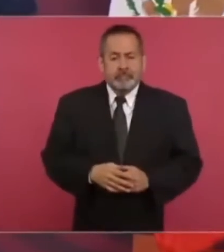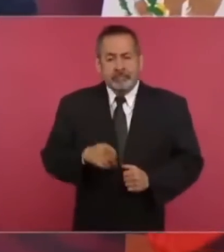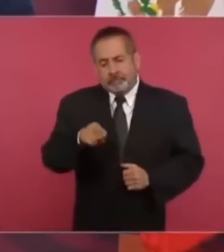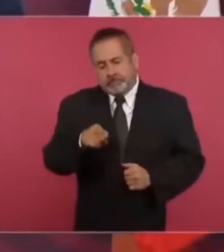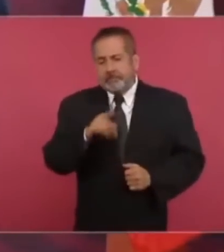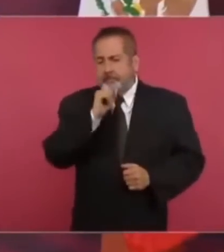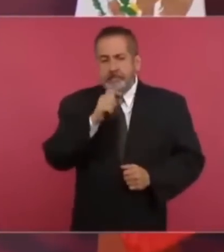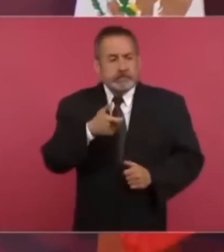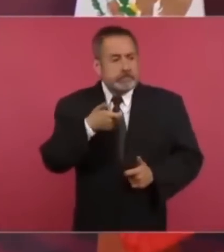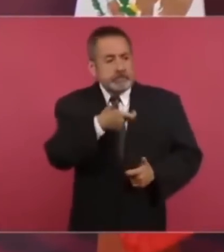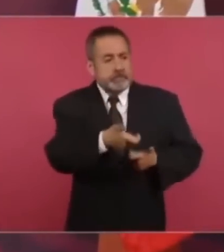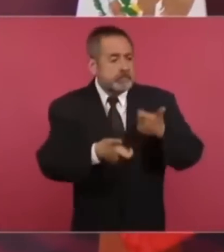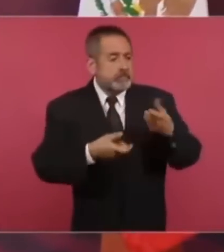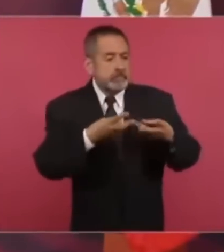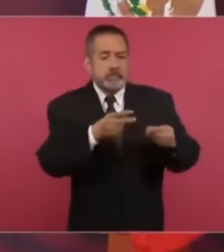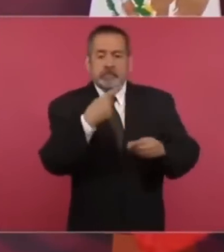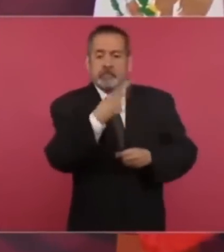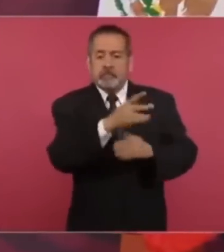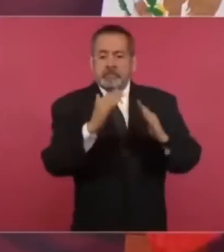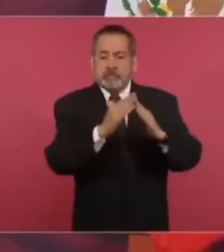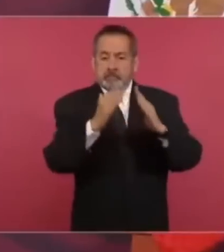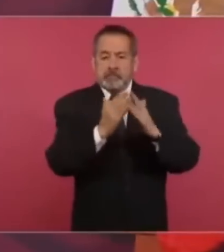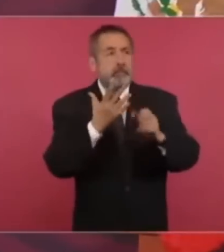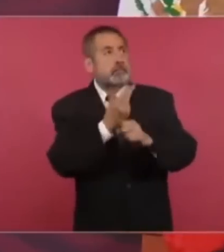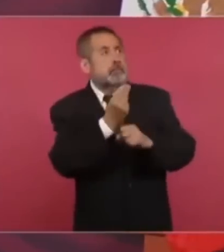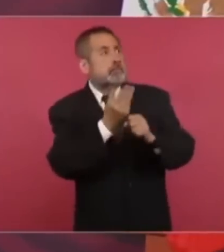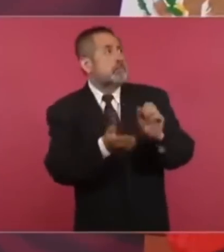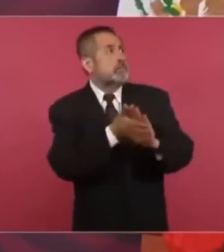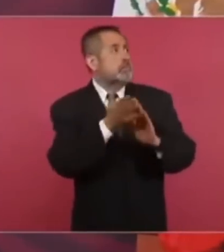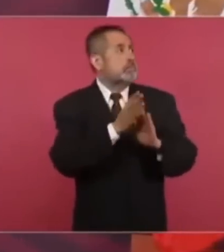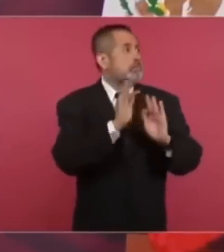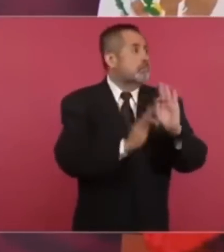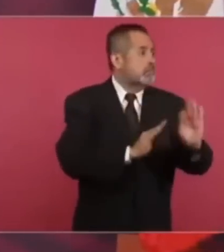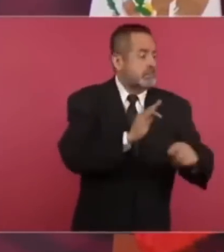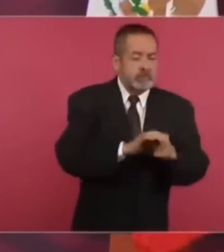mantenimiento para sus viviendas, viáticos,